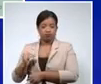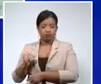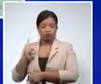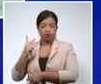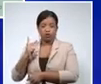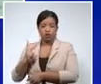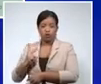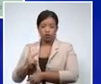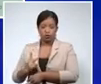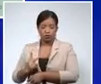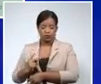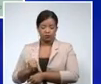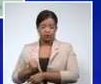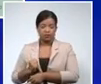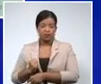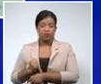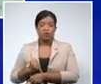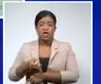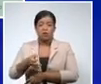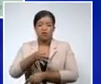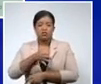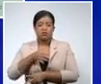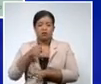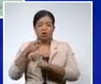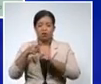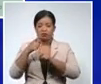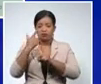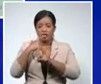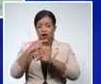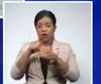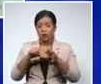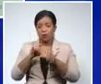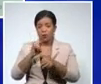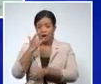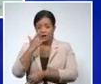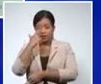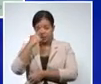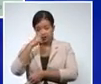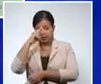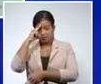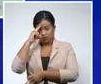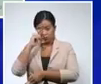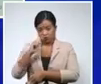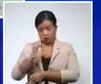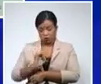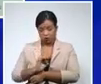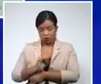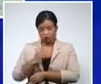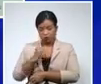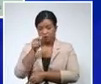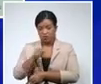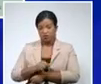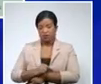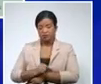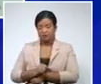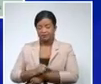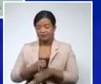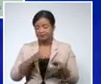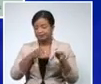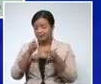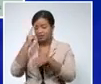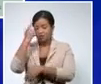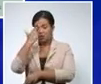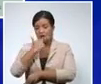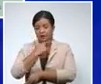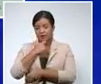o del municipio Tahuasco, se confirma un caso autóctono. Ciego de Ávila, provincia